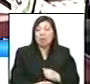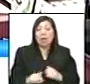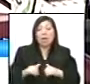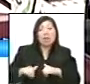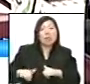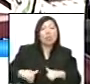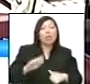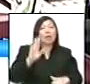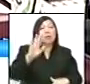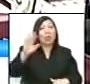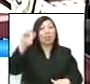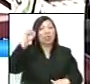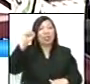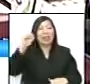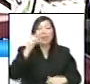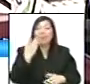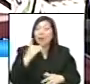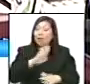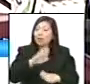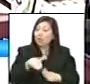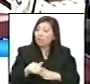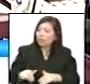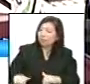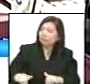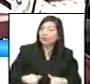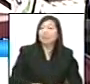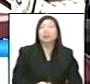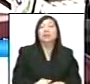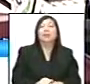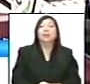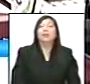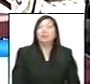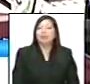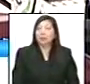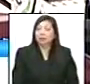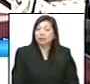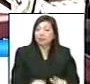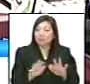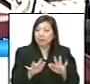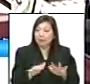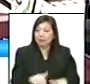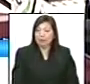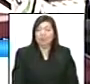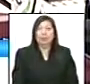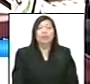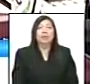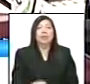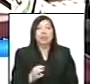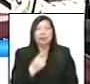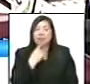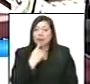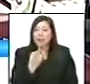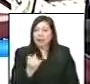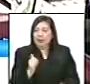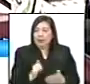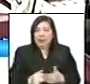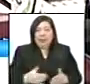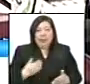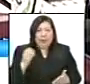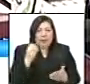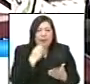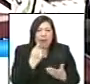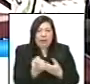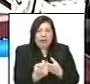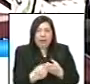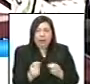igualdad de derechos absolutos para todos. Pero insisto, para efectos prácticos de la redacción de este artículo, sí coincido en que puede ser oportuno